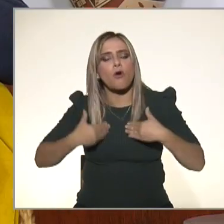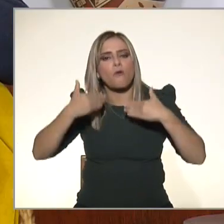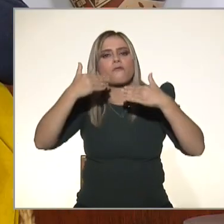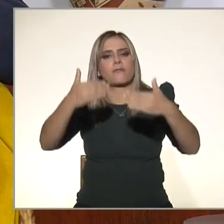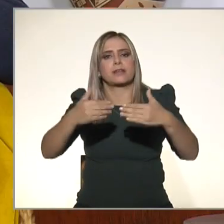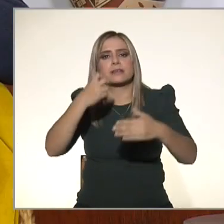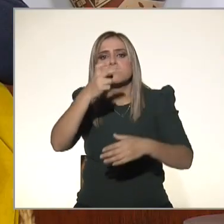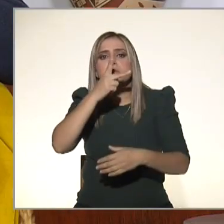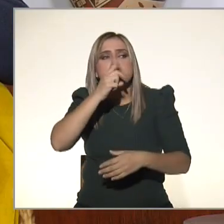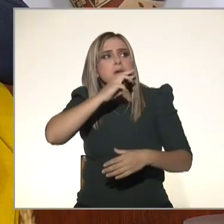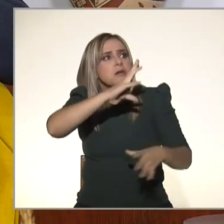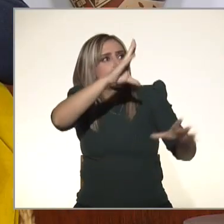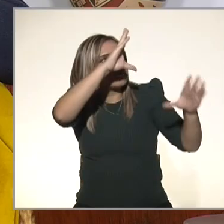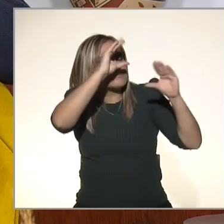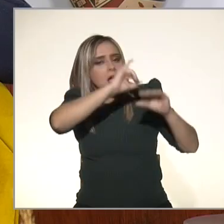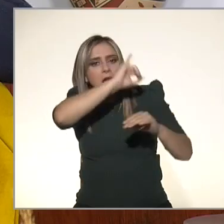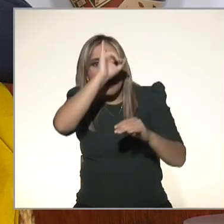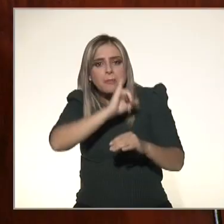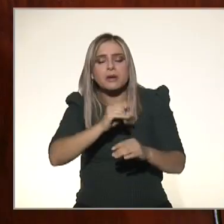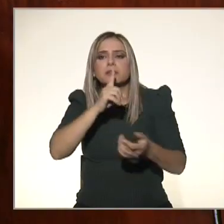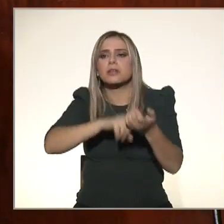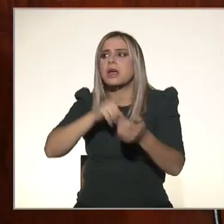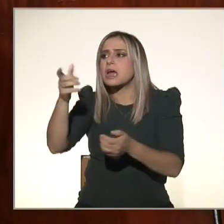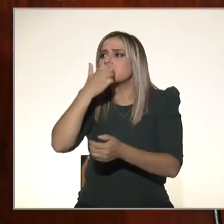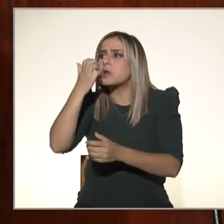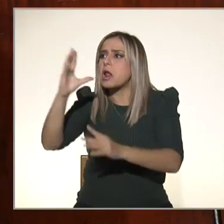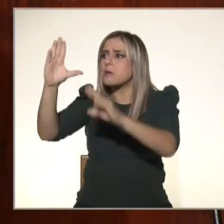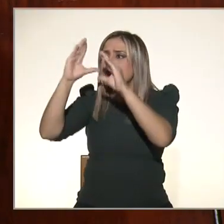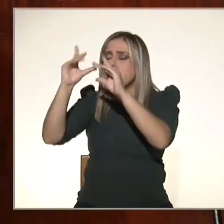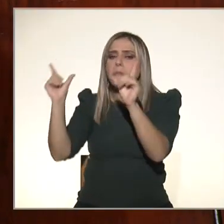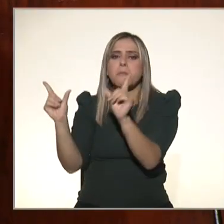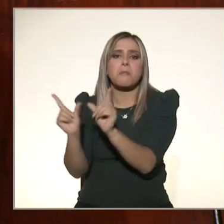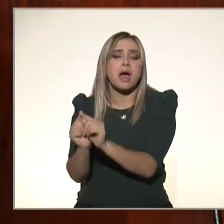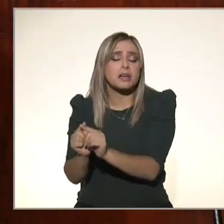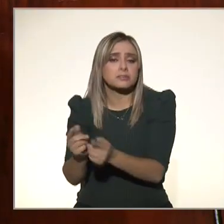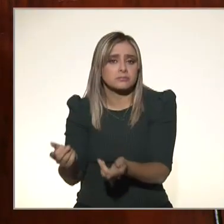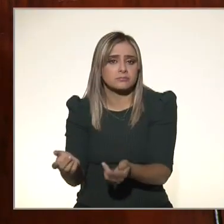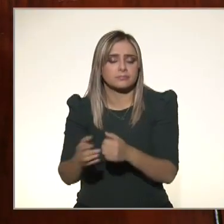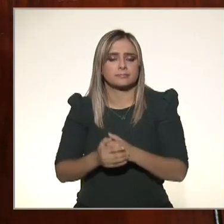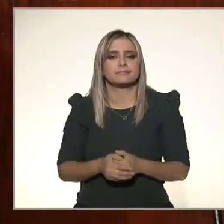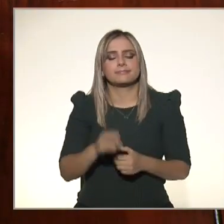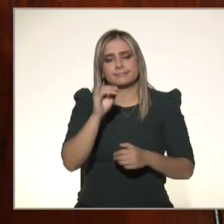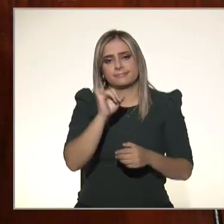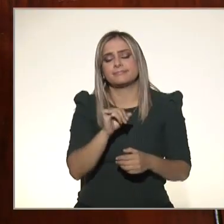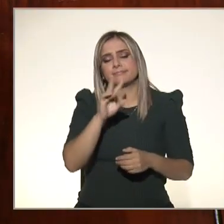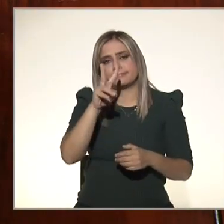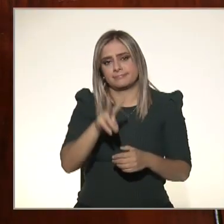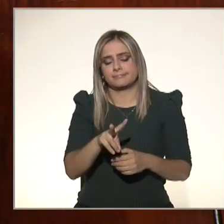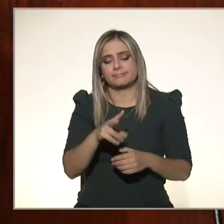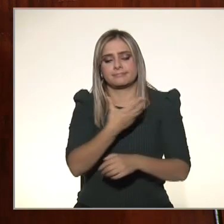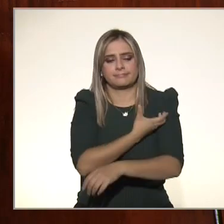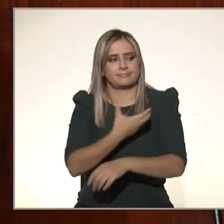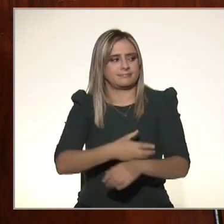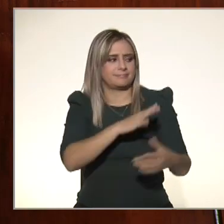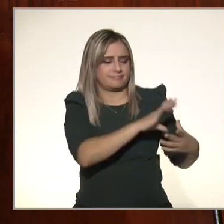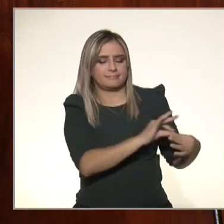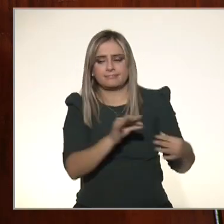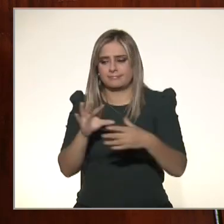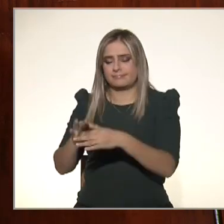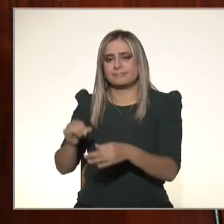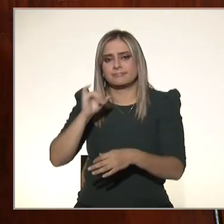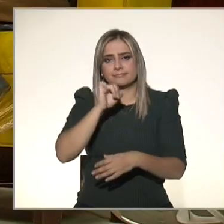Sí. Actualmente, pues creo que existe mucha más apertura. Los jóvenes actualmente tienen, como lo comentaban mis compañeros, muchos